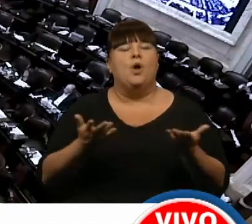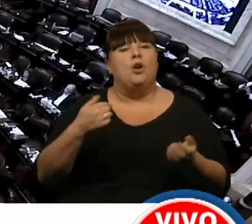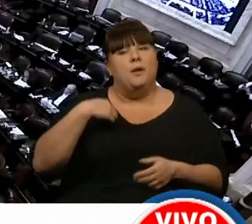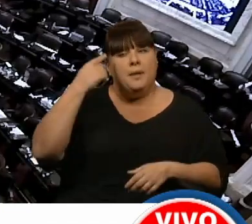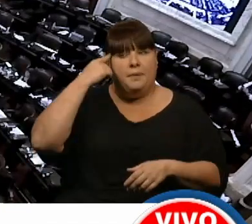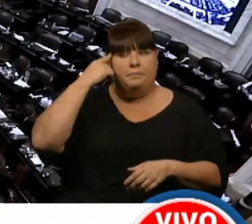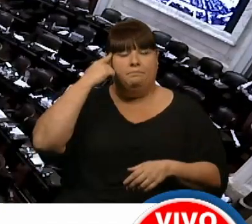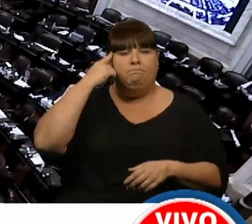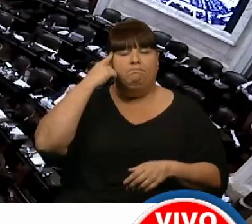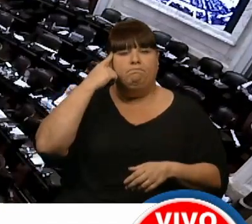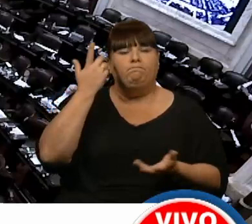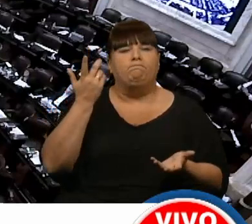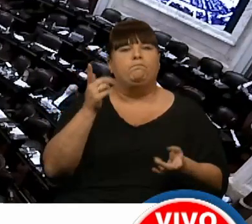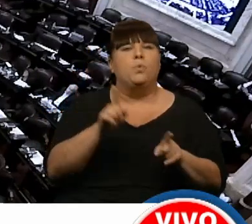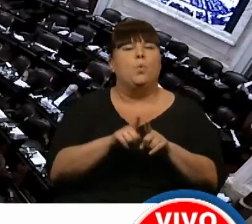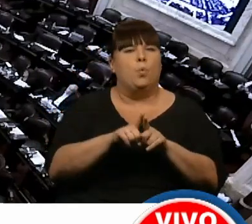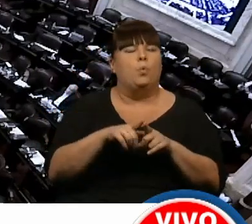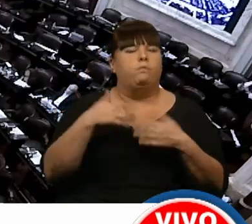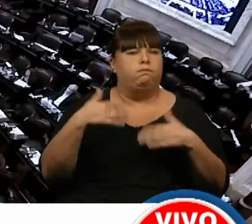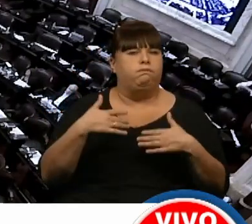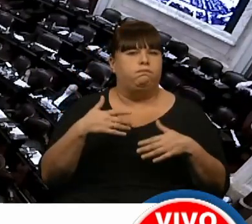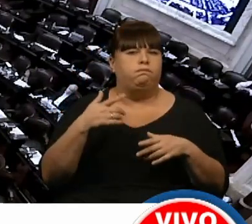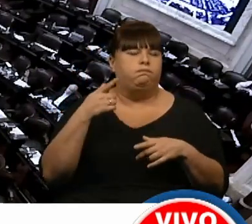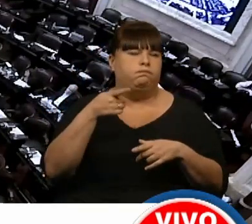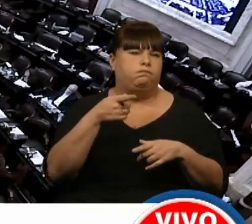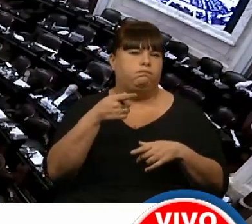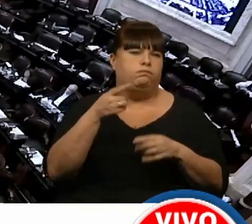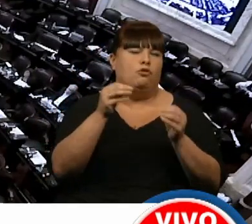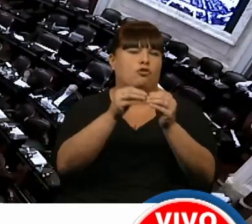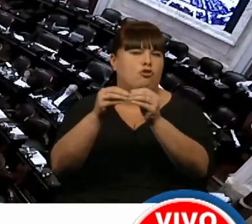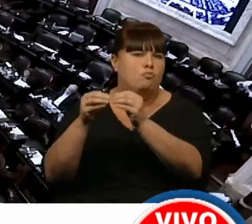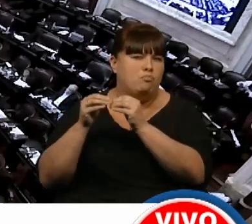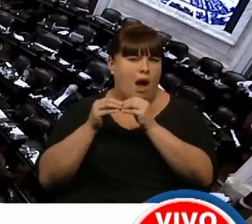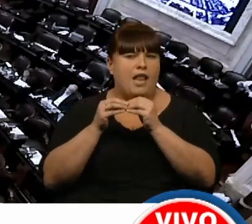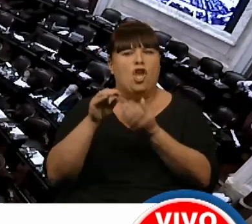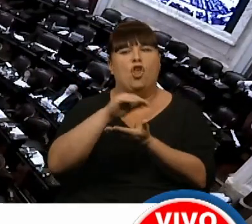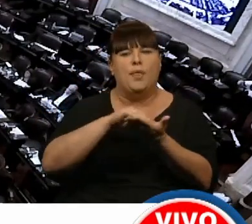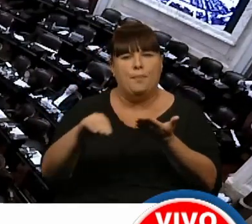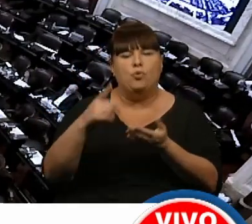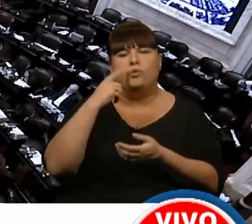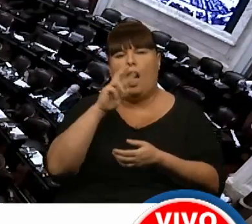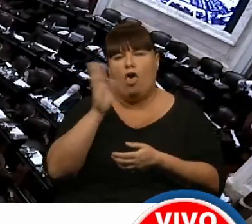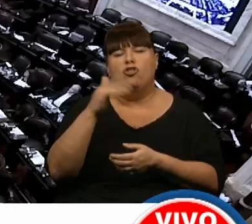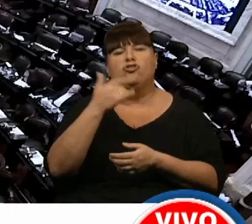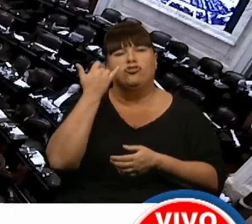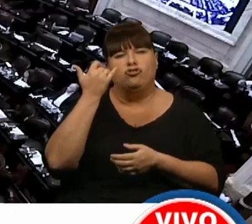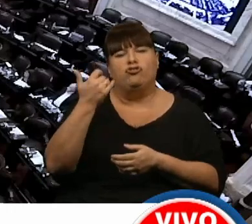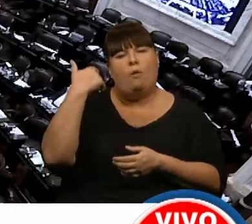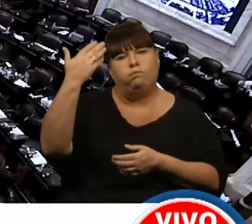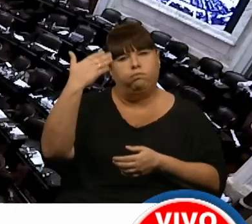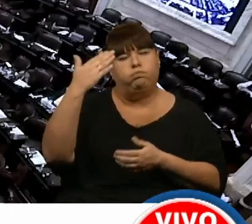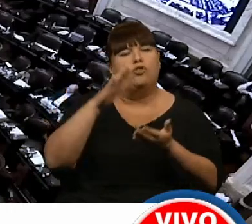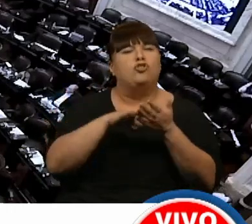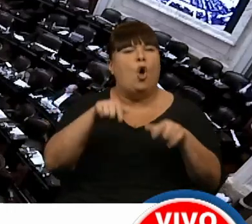yo creo que han sido muchos los compañeros diputados y diputadas que han